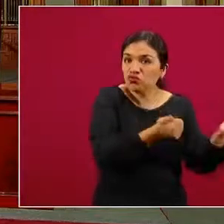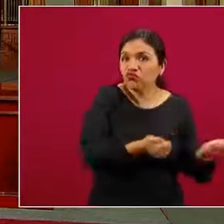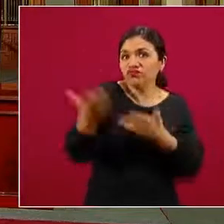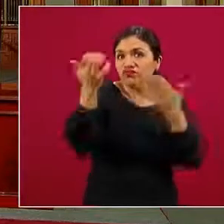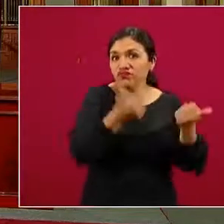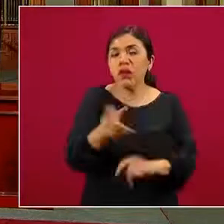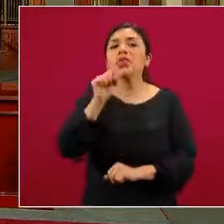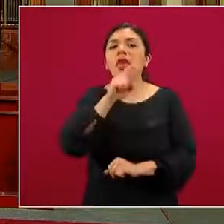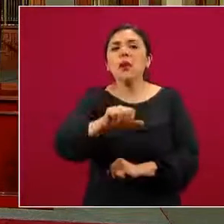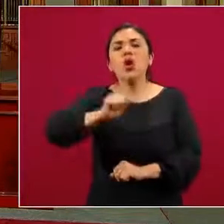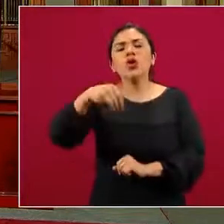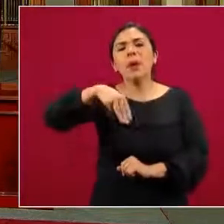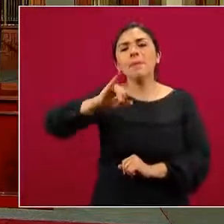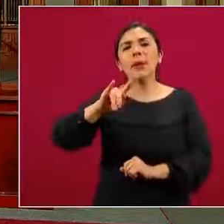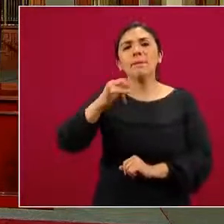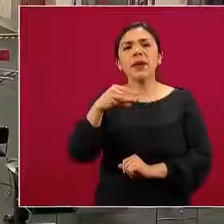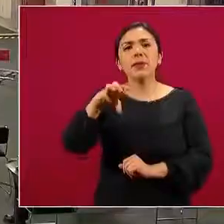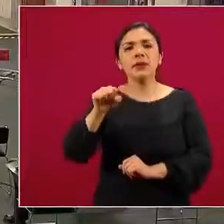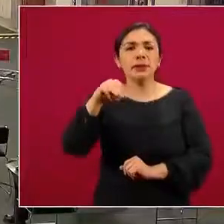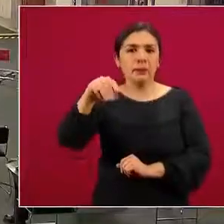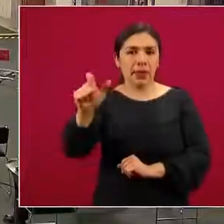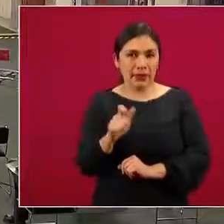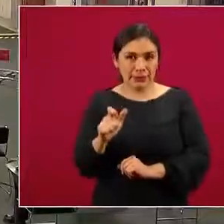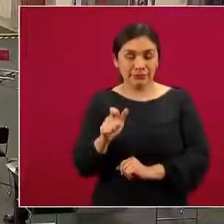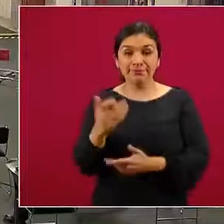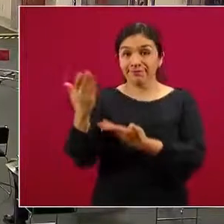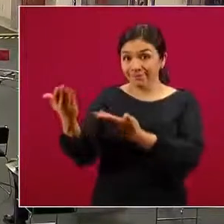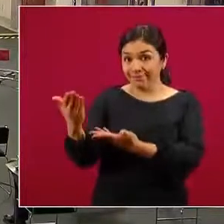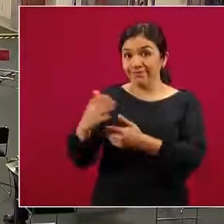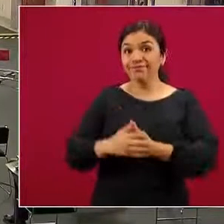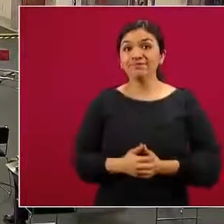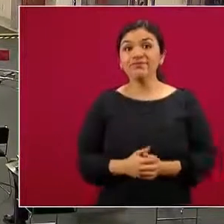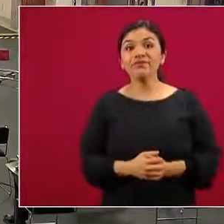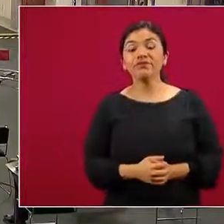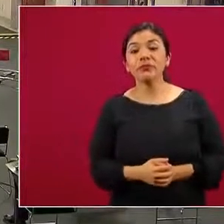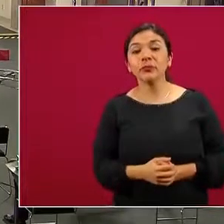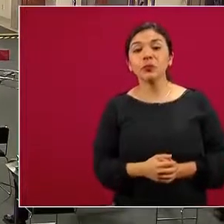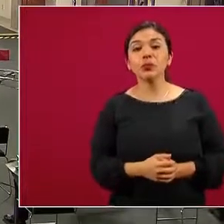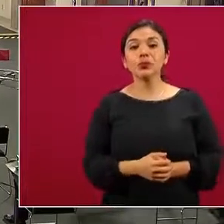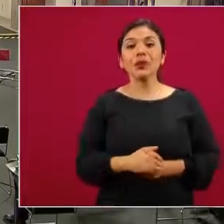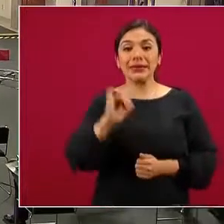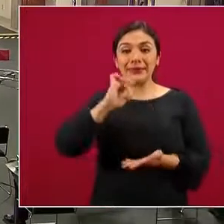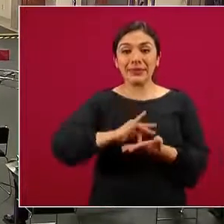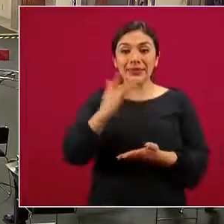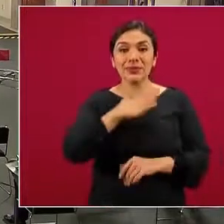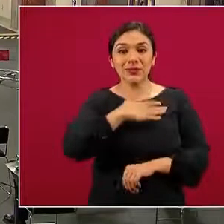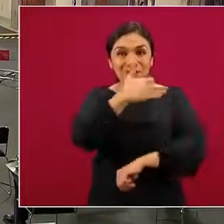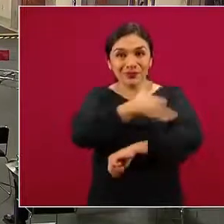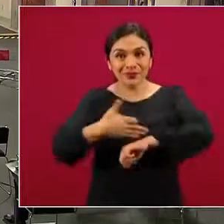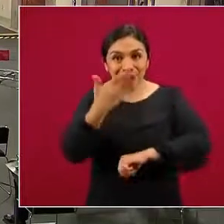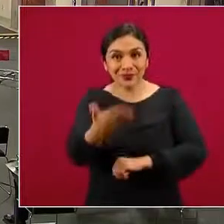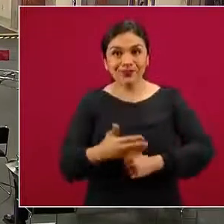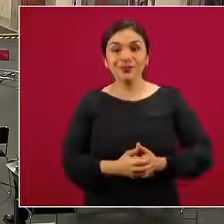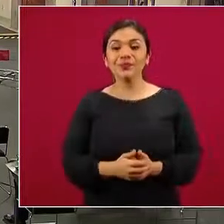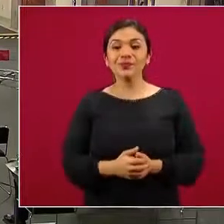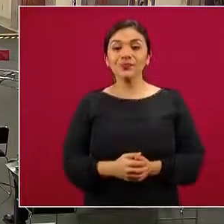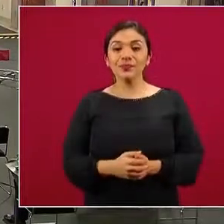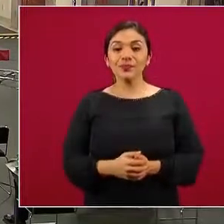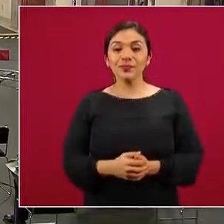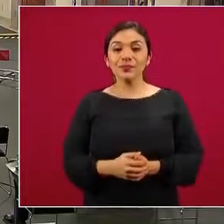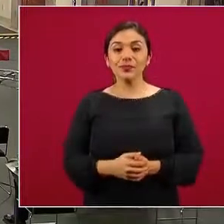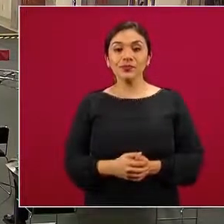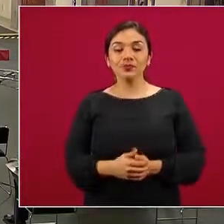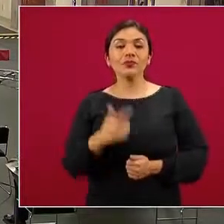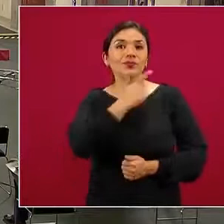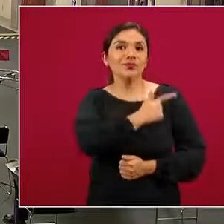plataforma MIPYMES MX. Tienes la palabra, Ivana. Adelante. Muchas gracias. Muy buenas tardes. Es